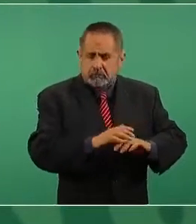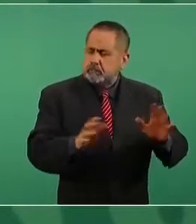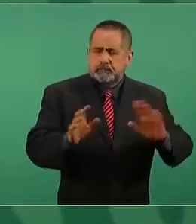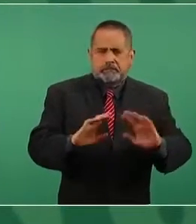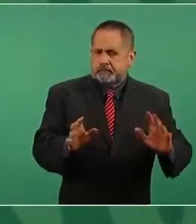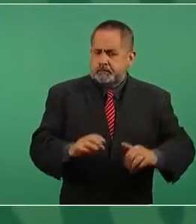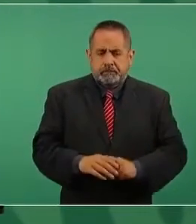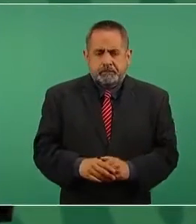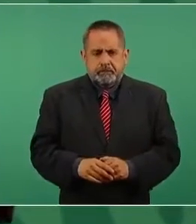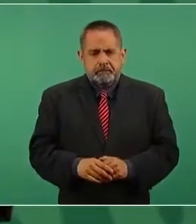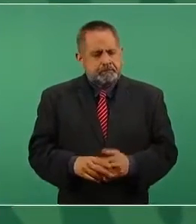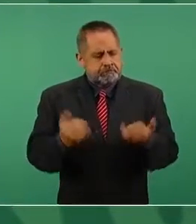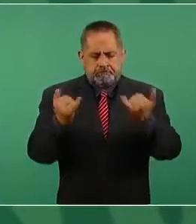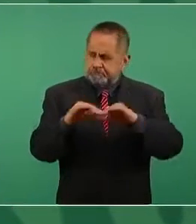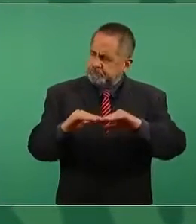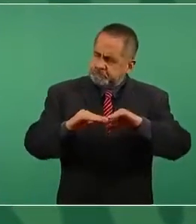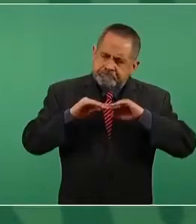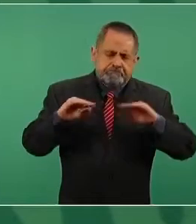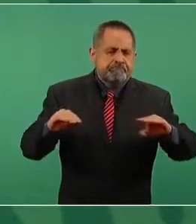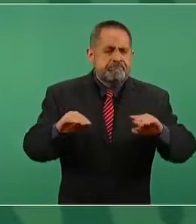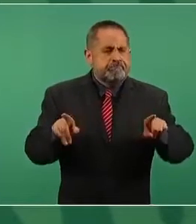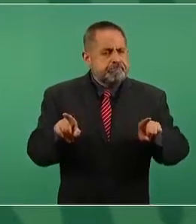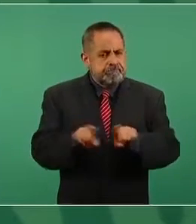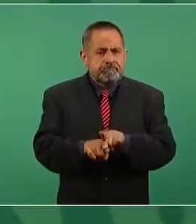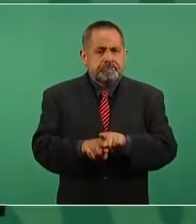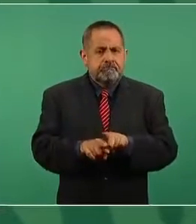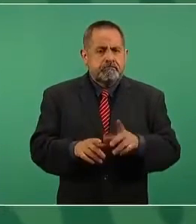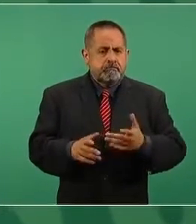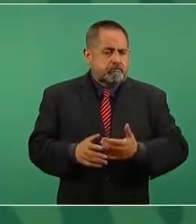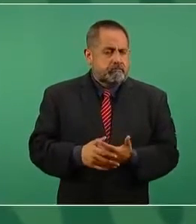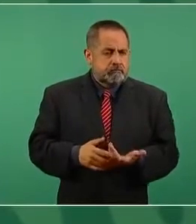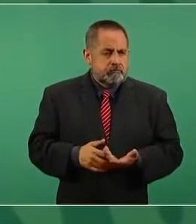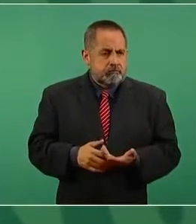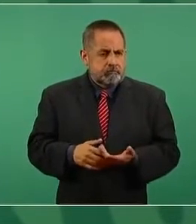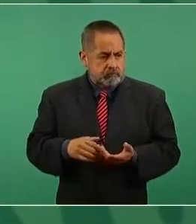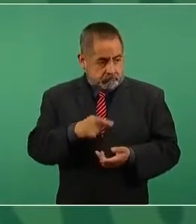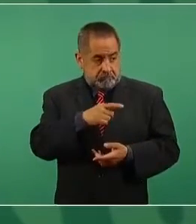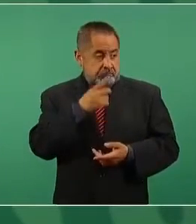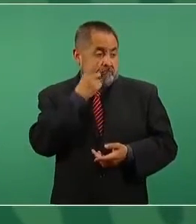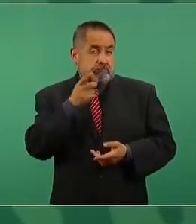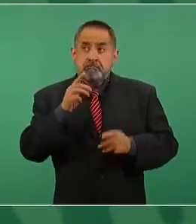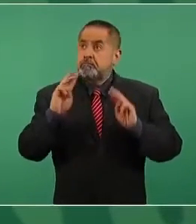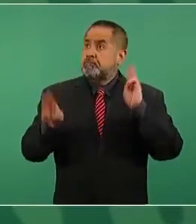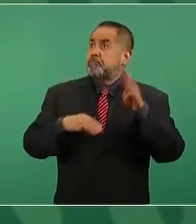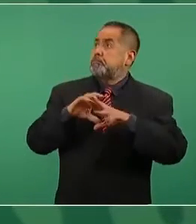Vamos a estandarizar. ¿Qué no queremos? La globalidad,